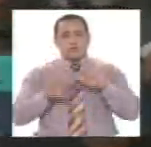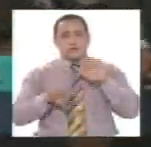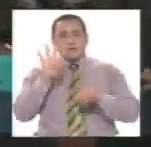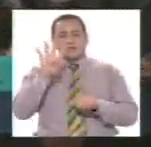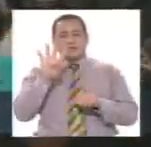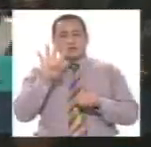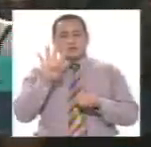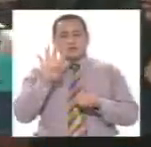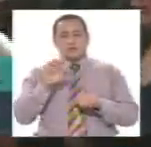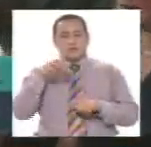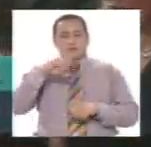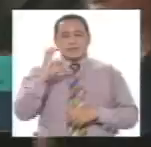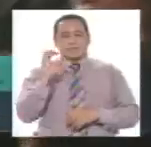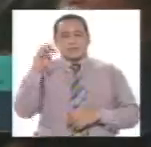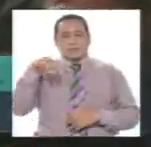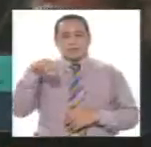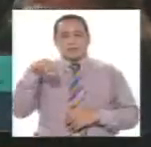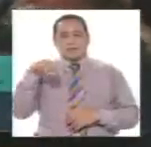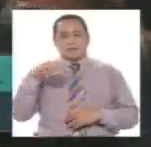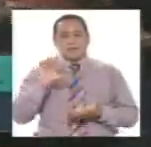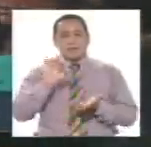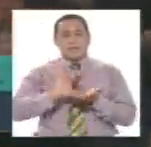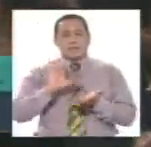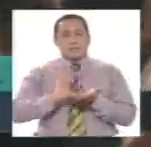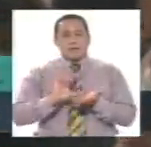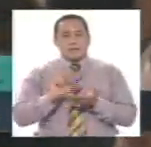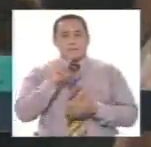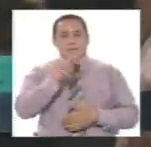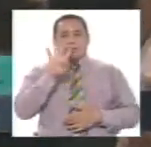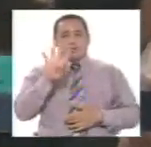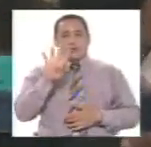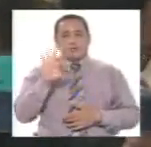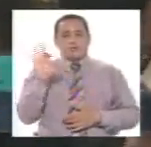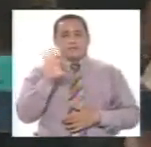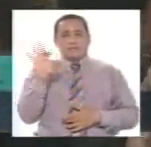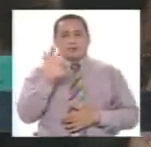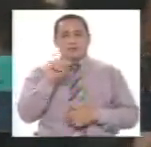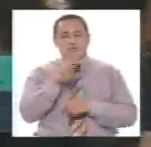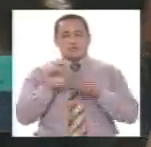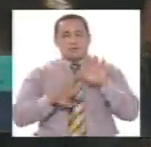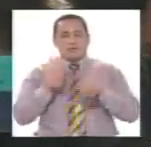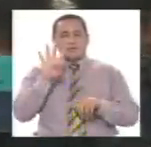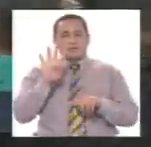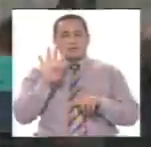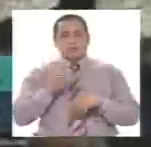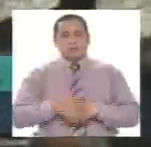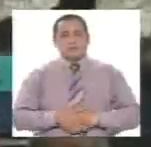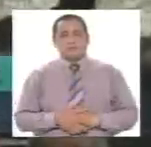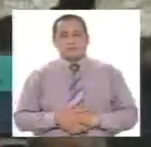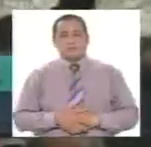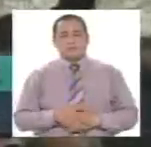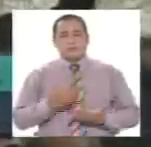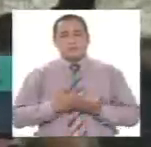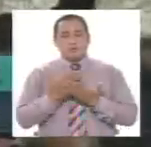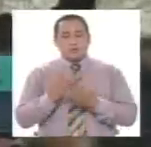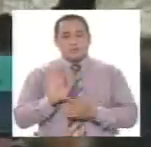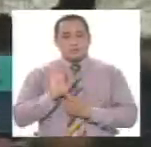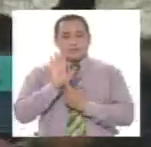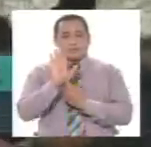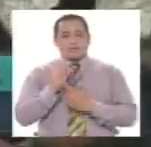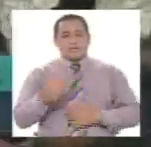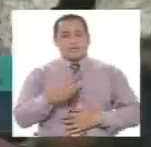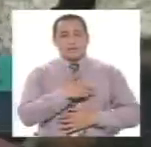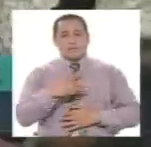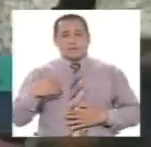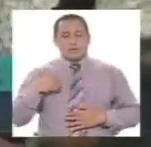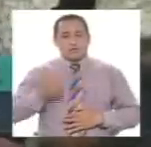082-2014, PCM, Lima, 24 de febrero de 2014. Vista la propuesta del